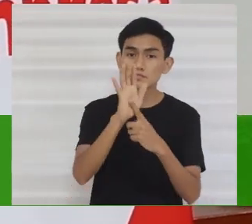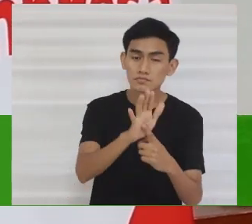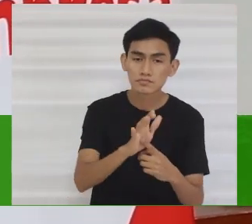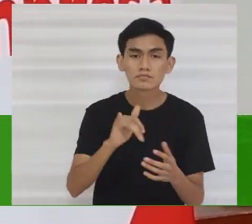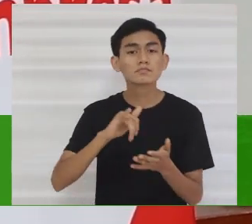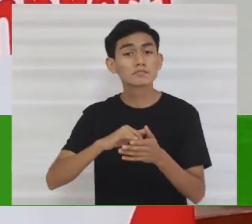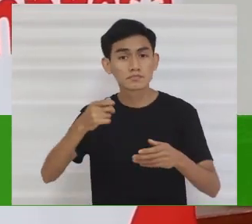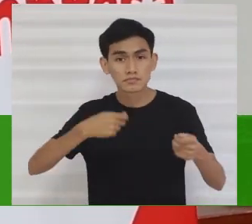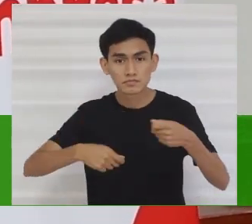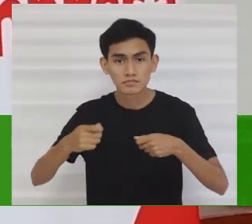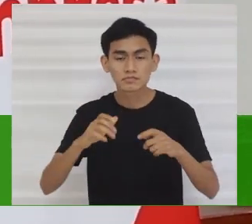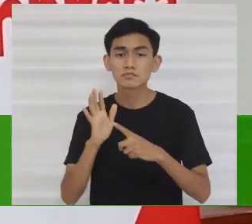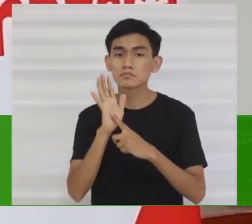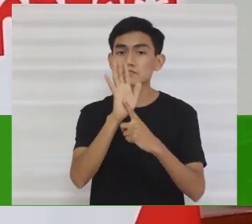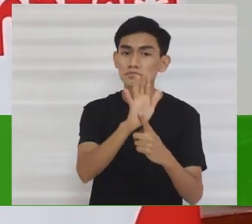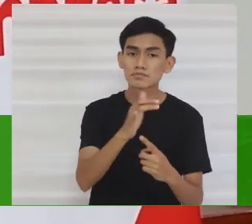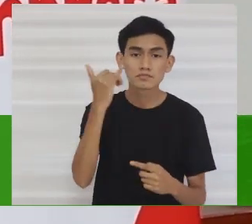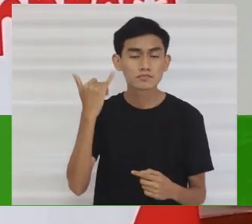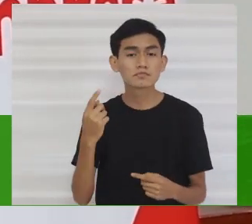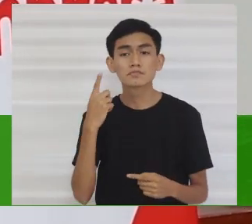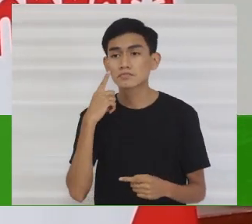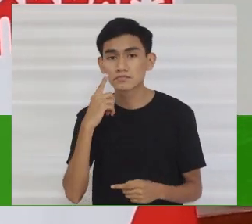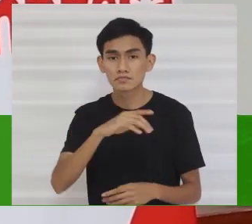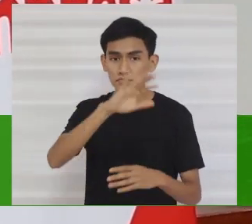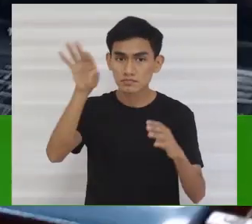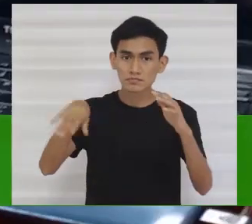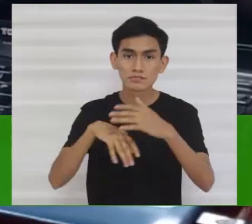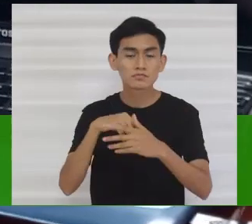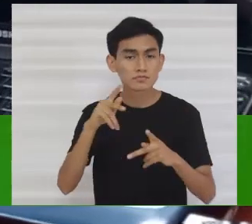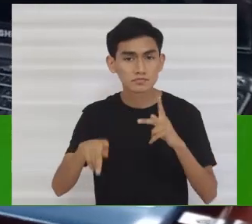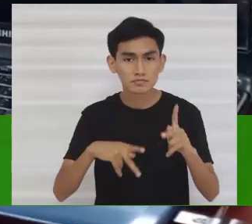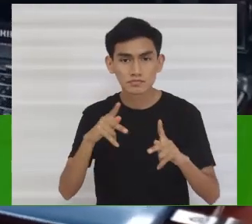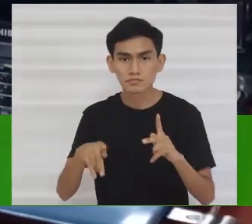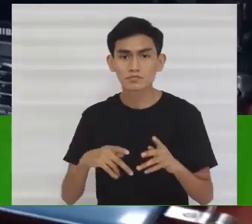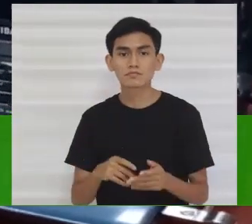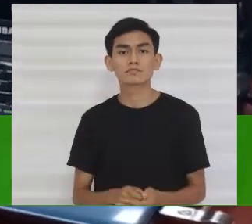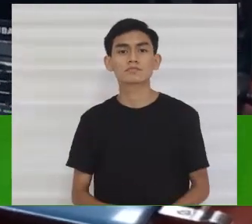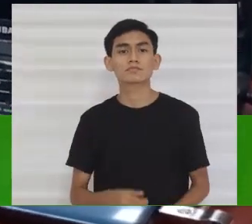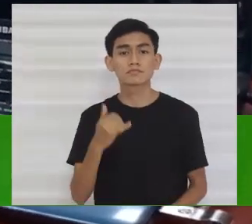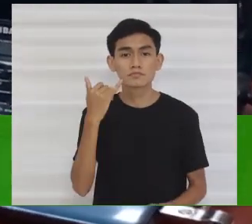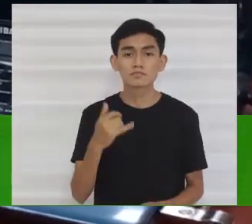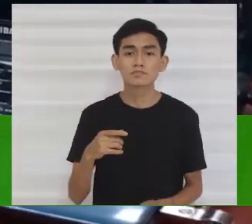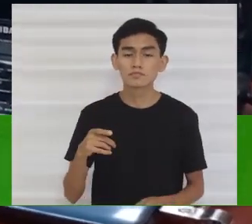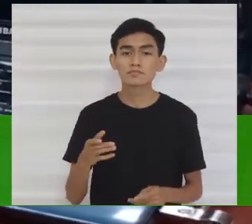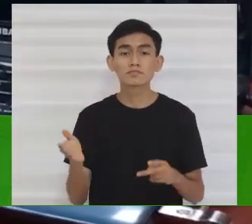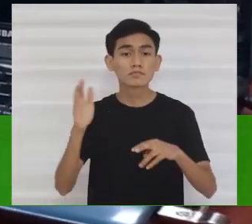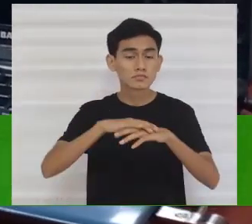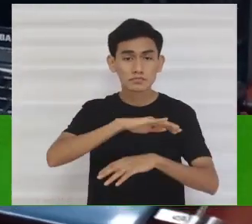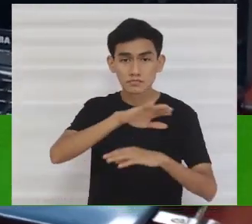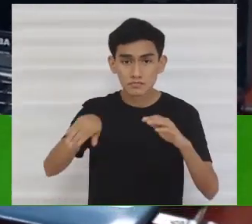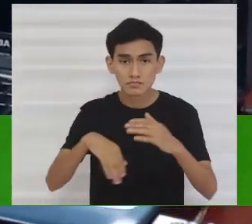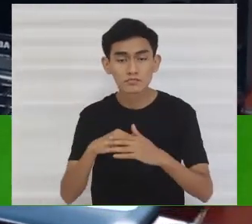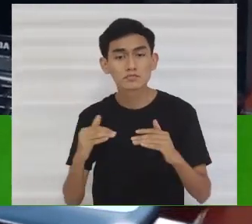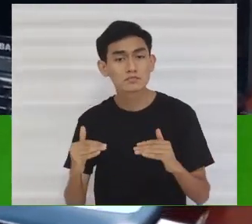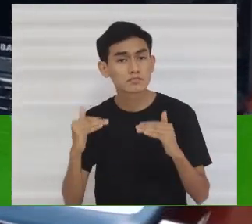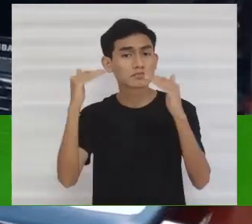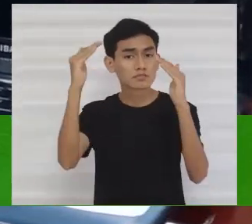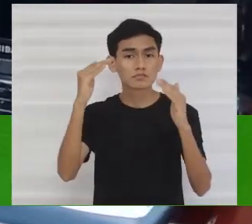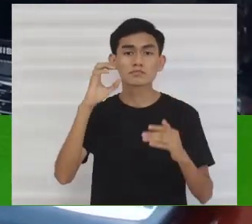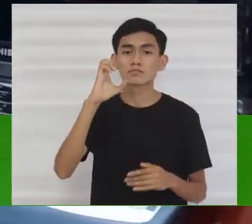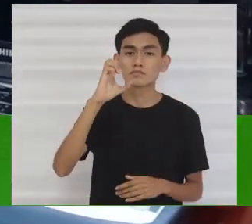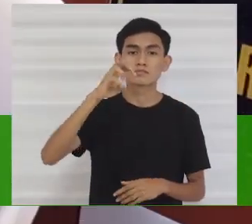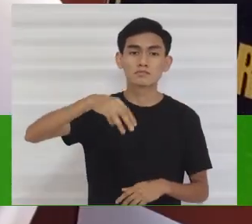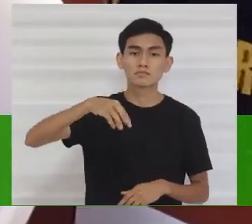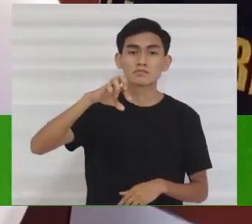marca y de esta manera hacer reconocimiento, la trazabilidad del producto y de, sobre todo, empoderando, el nombre